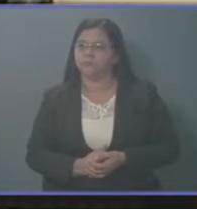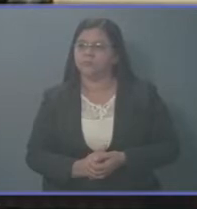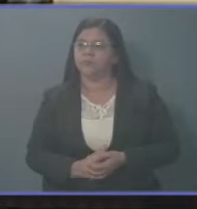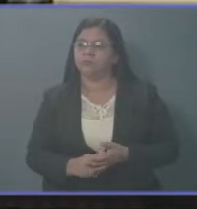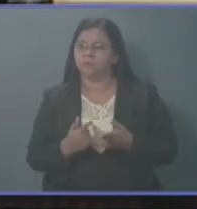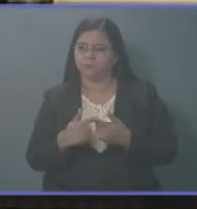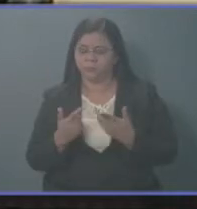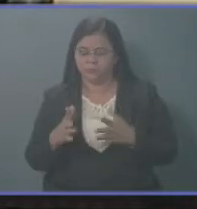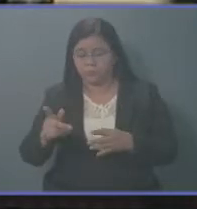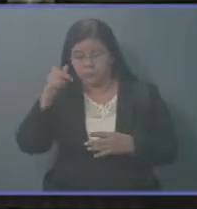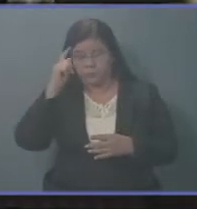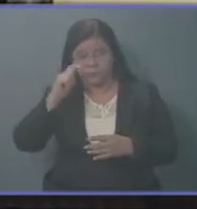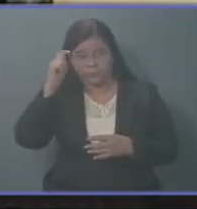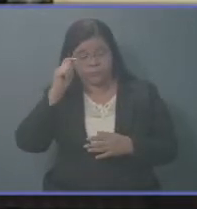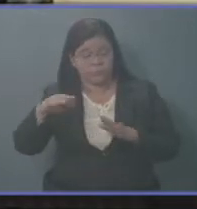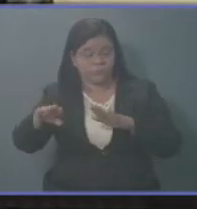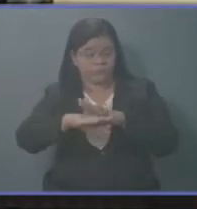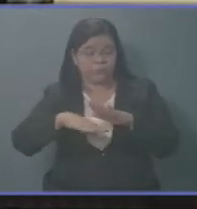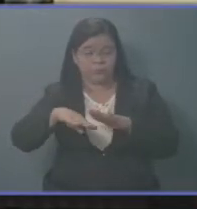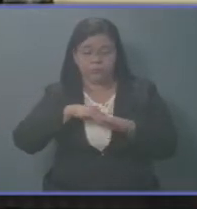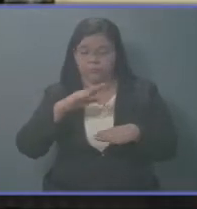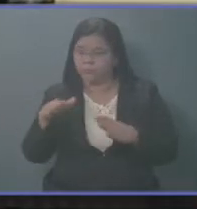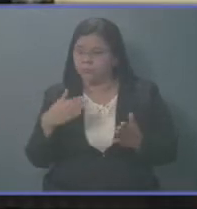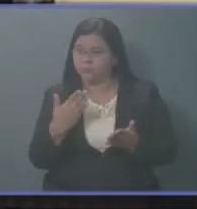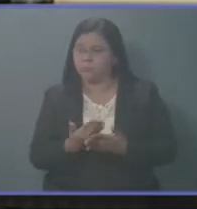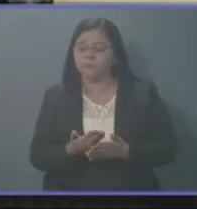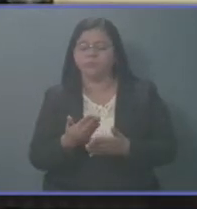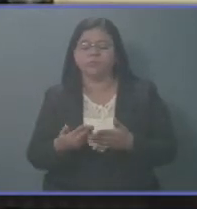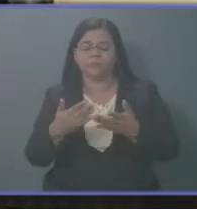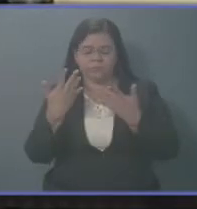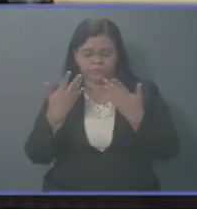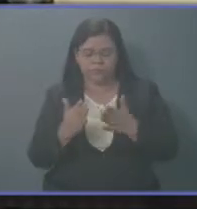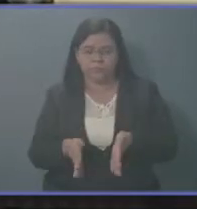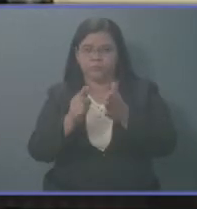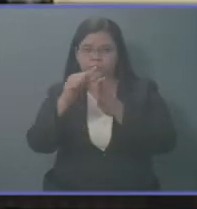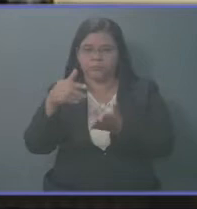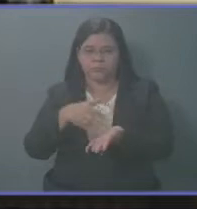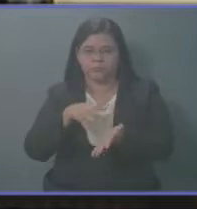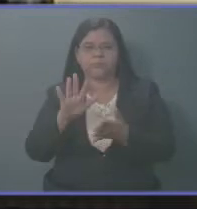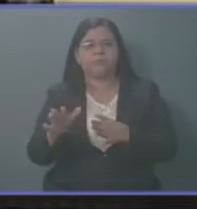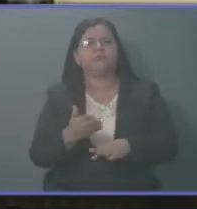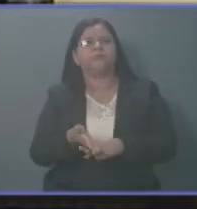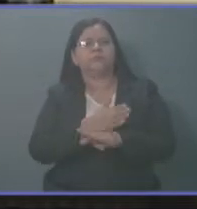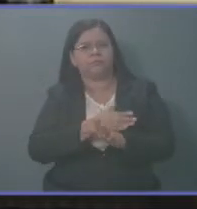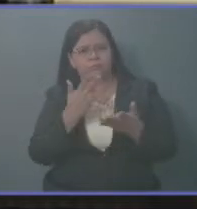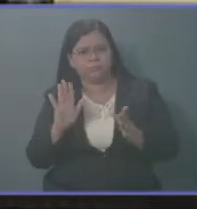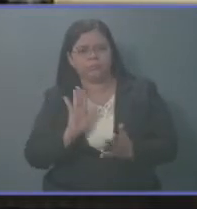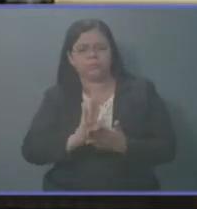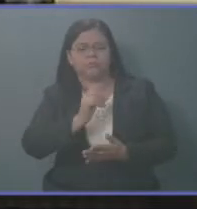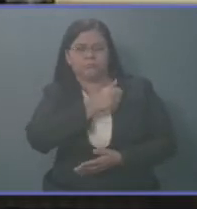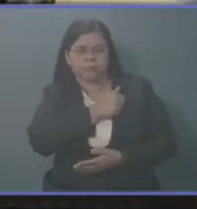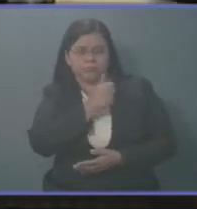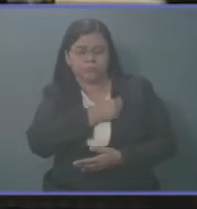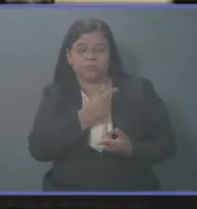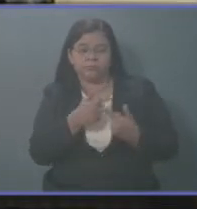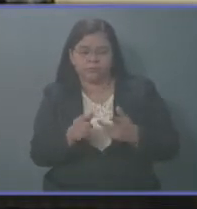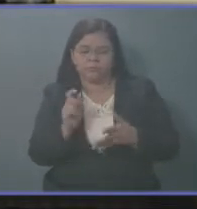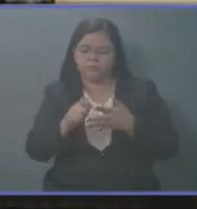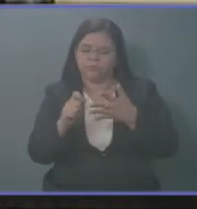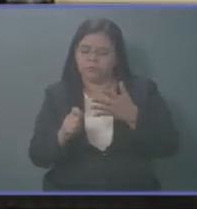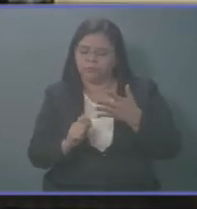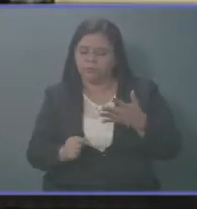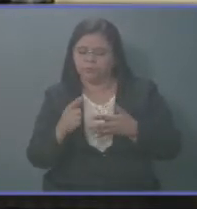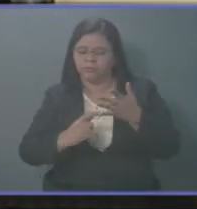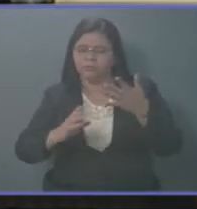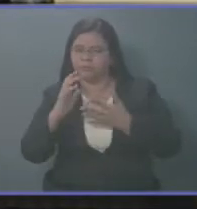categoría fundamental deriva principalmente de que los órganos estatales y entes públicos realicen las atribuciones que les han sido encomendadas con plena observancia de los principios